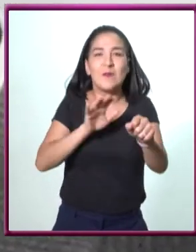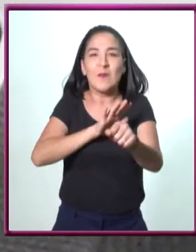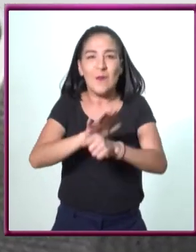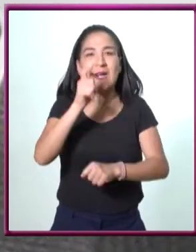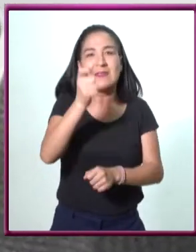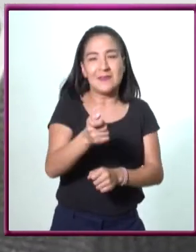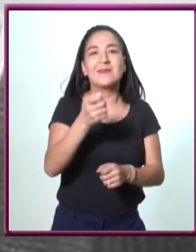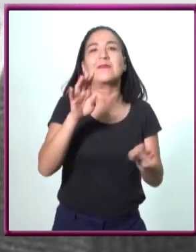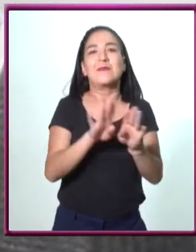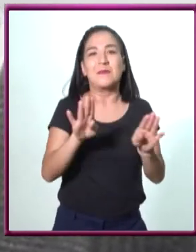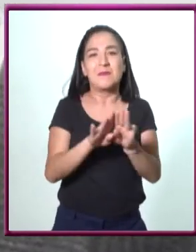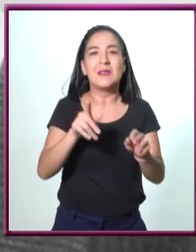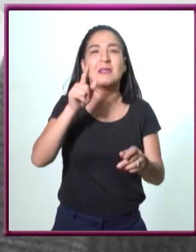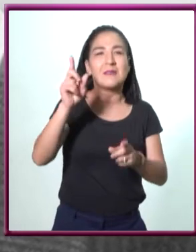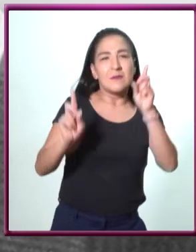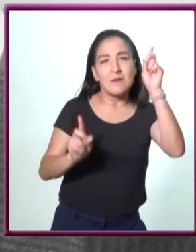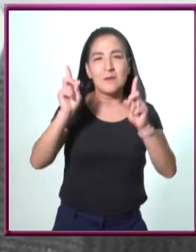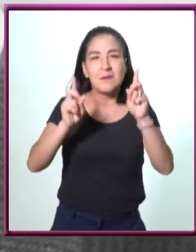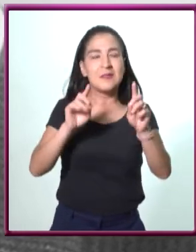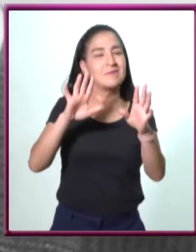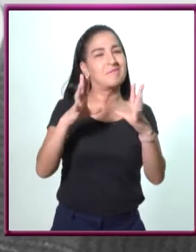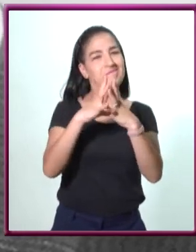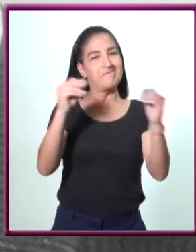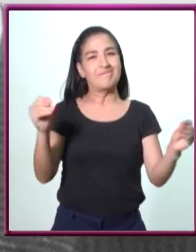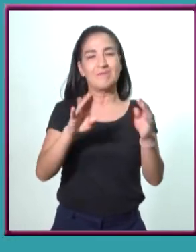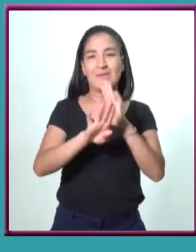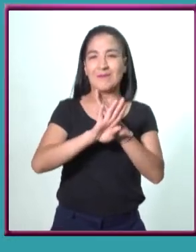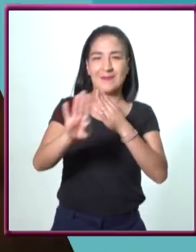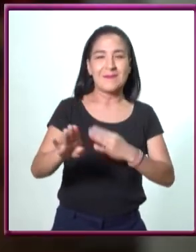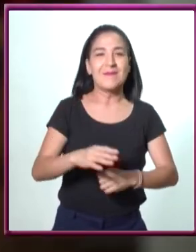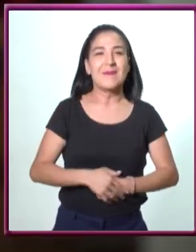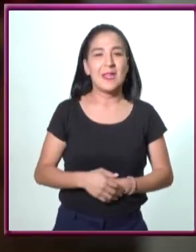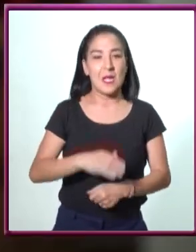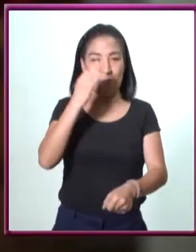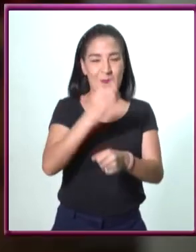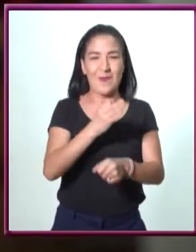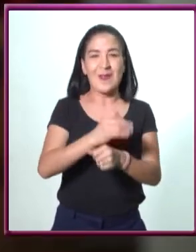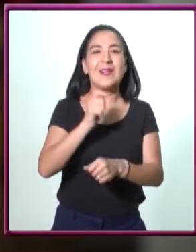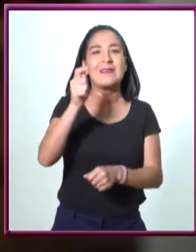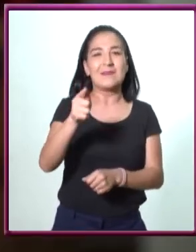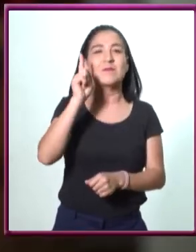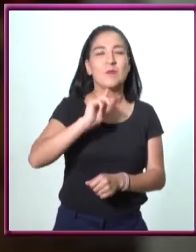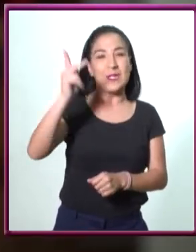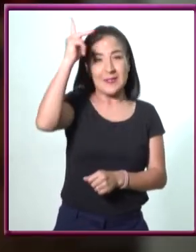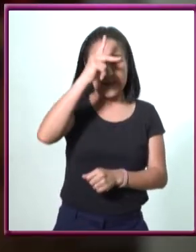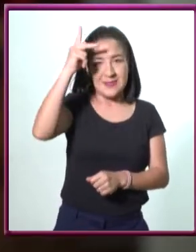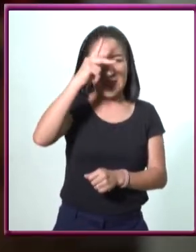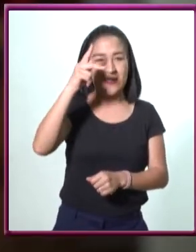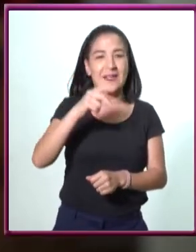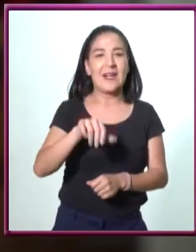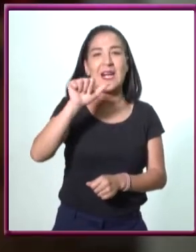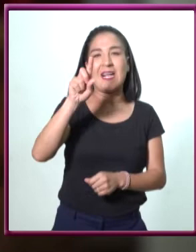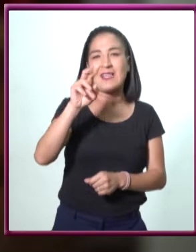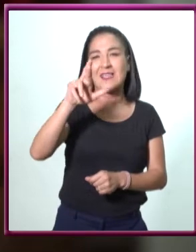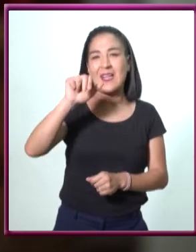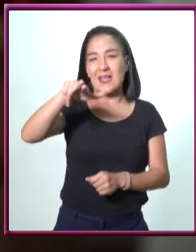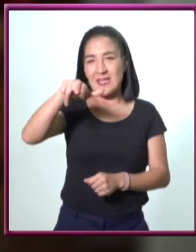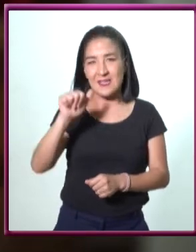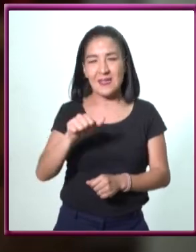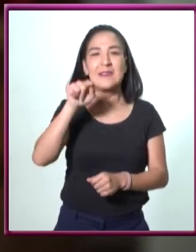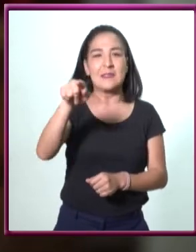una realidad en la que sus certezas desaparecen. Hoy tenemos con nosotros a la psicóloga Adriana